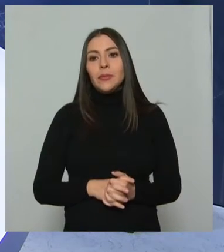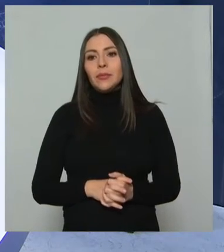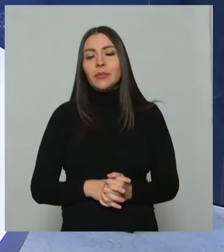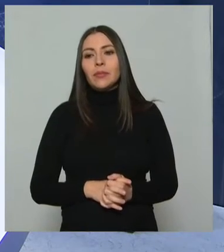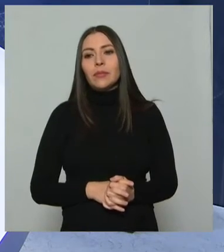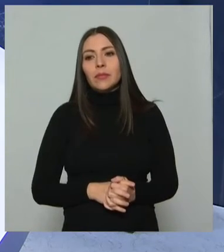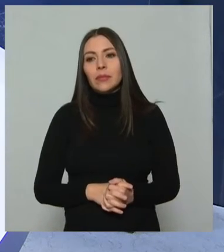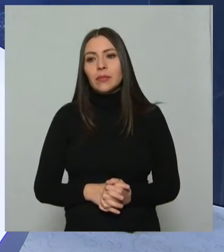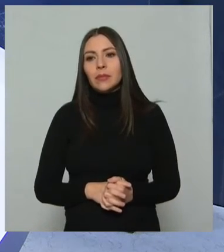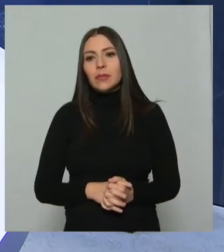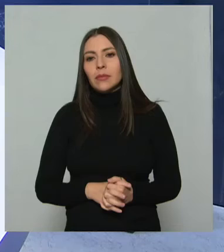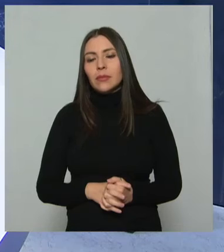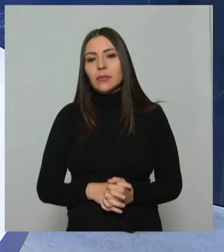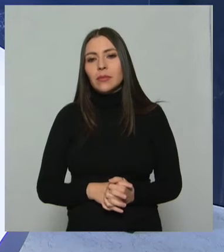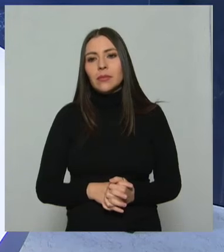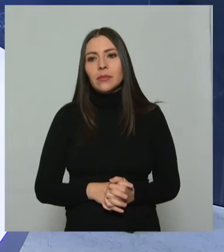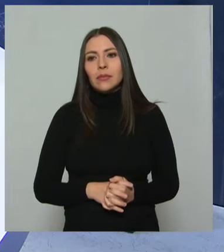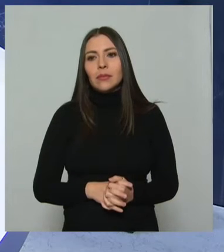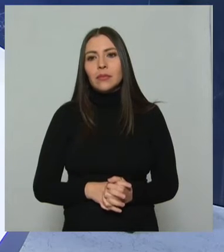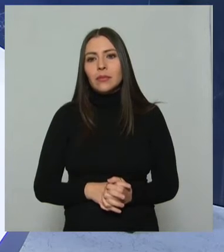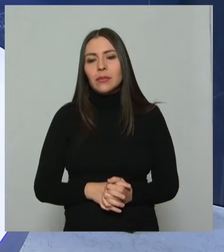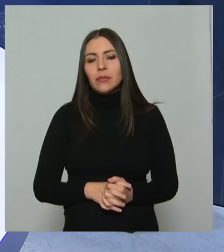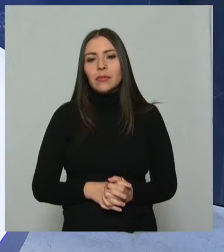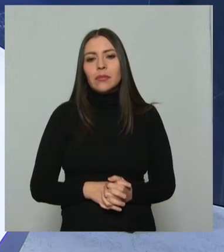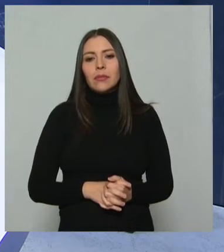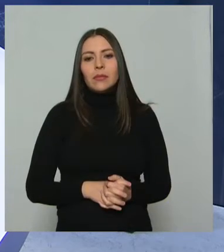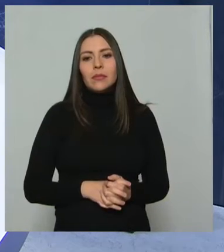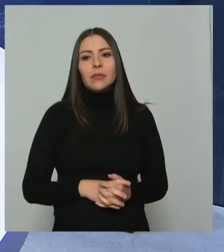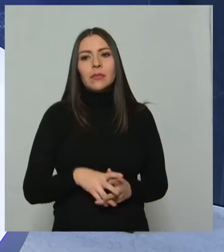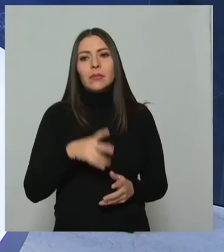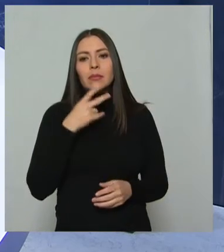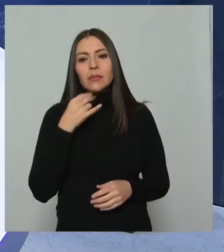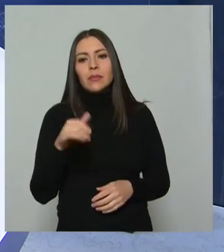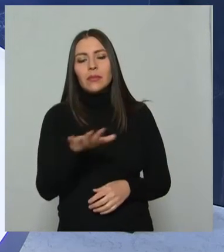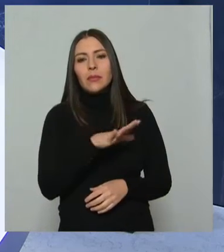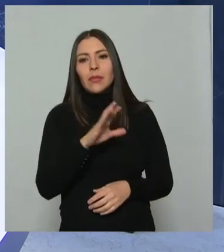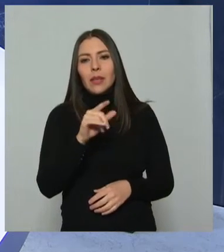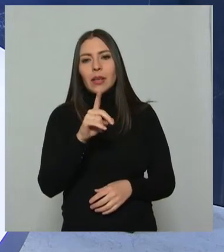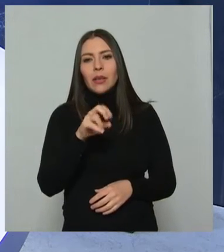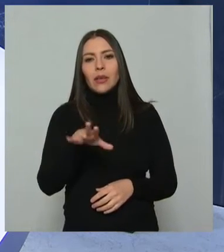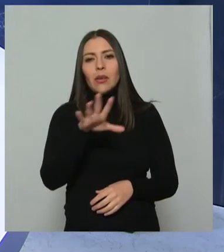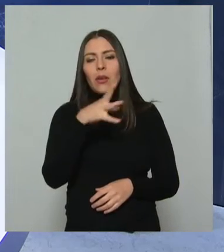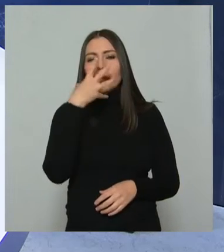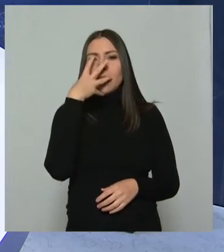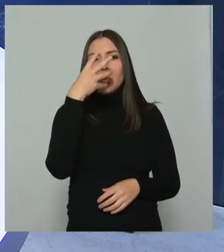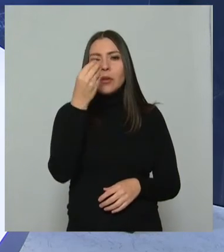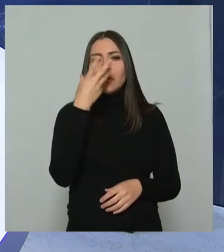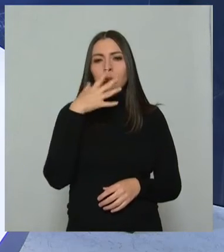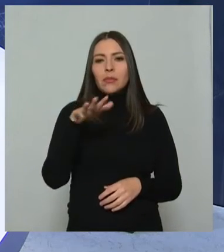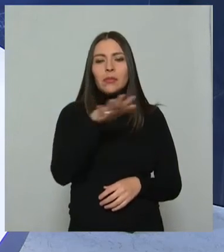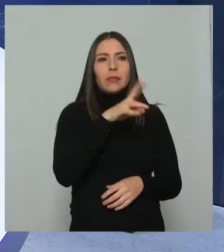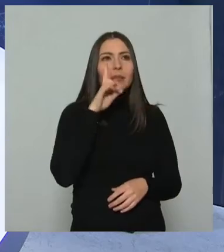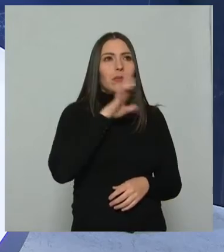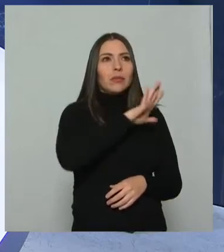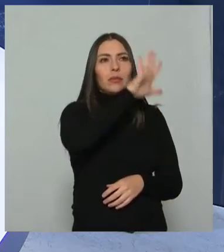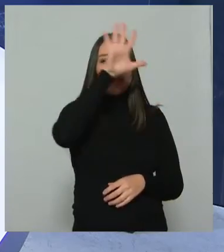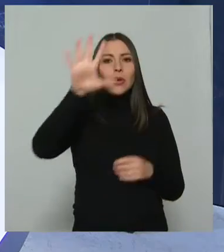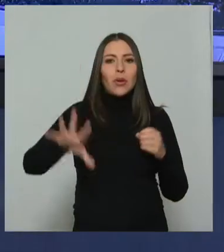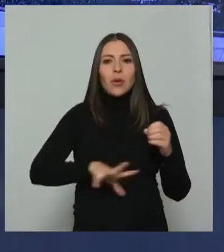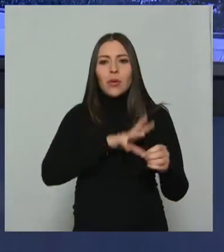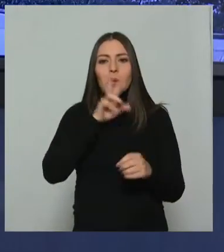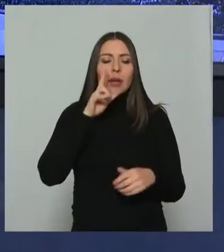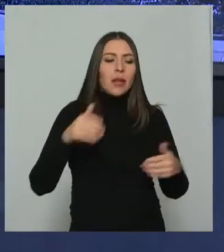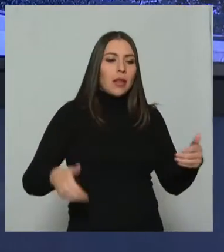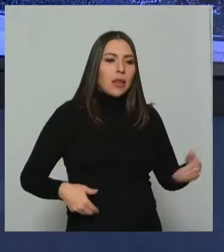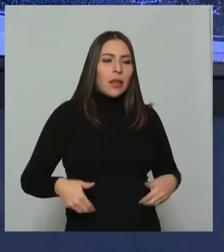¿cómo se llama? De Calderón de la Barca, que está ahí en Coyoacán, es un barrio maravilloso, como si es con la luna, y es todo el paisaje completo. Vas a ver